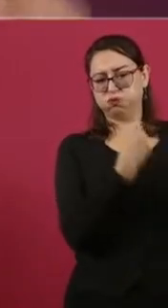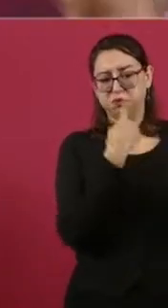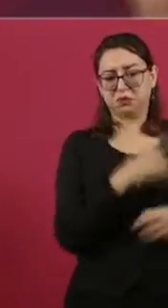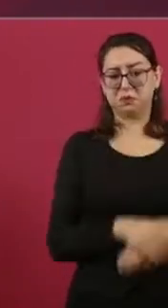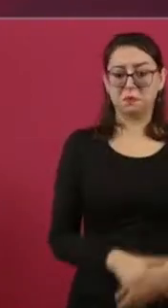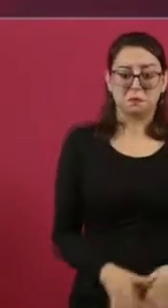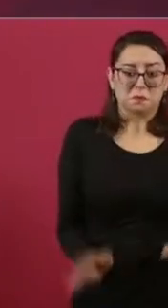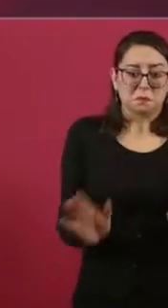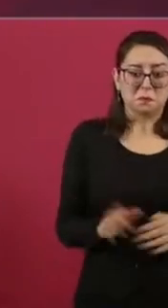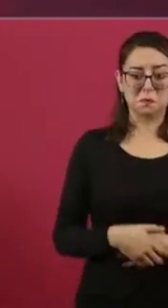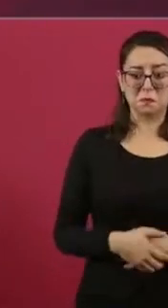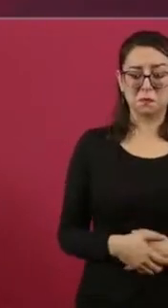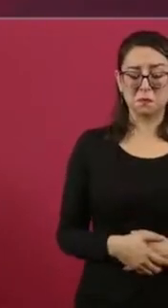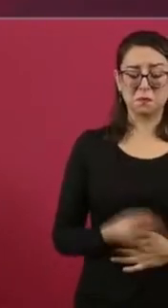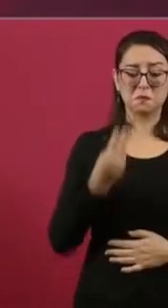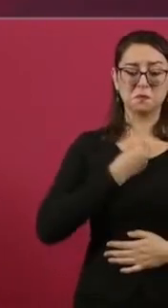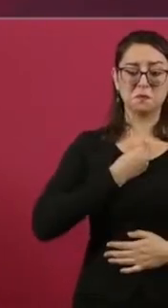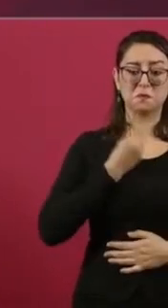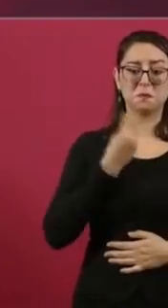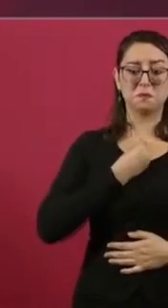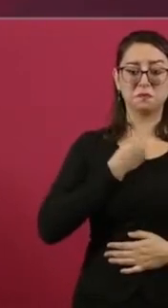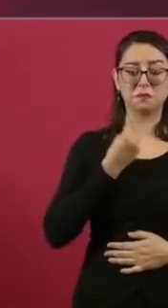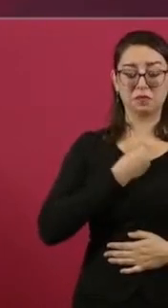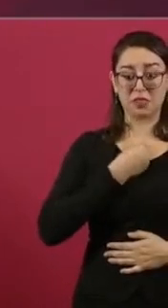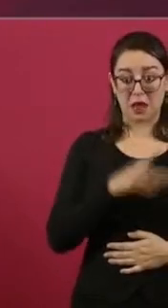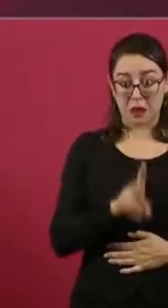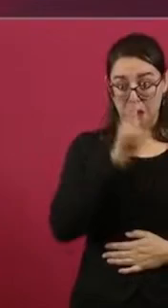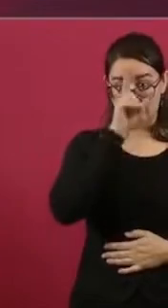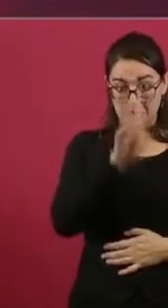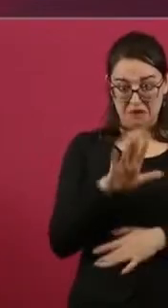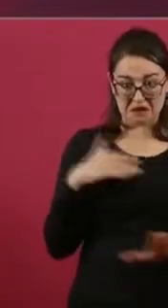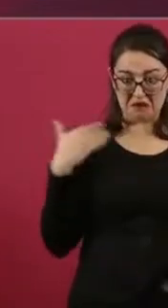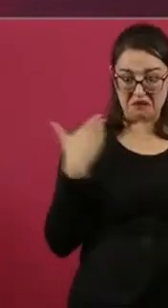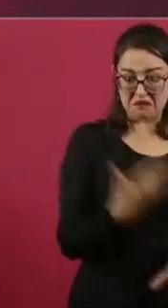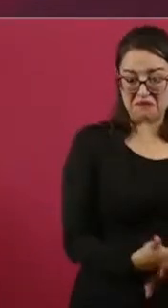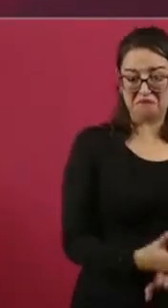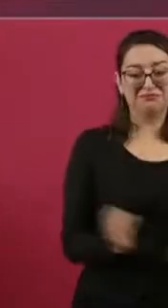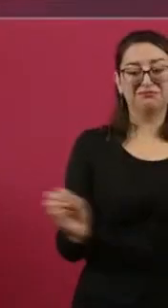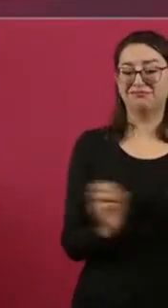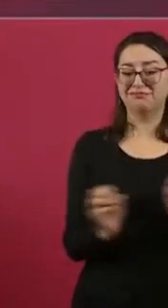hasta extranjeros. El cantante